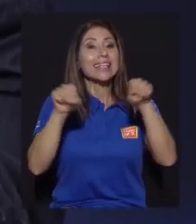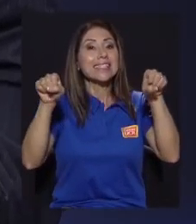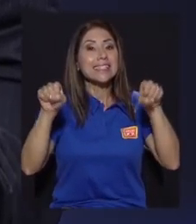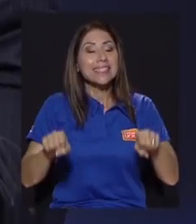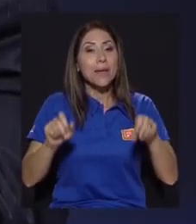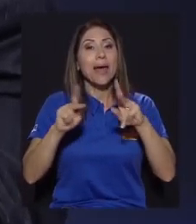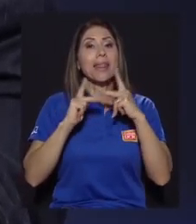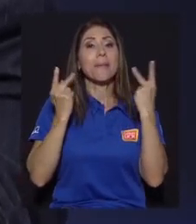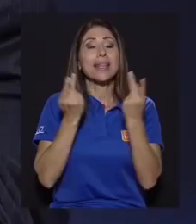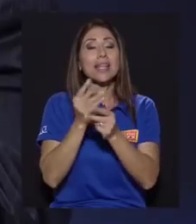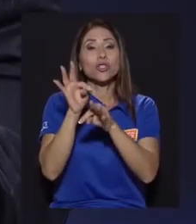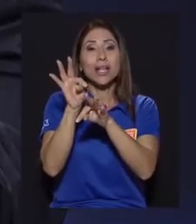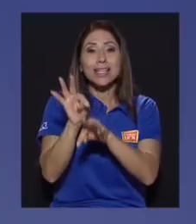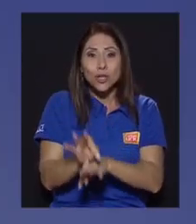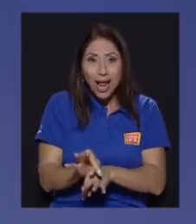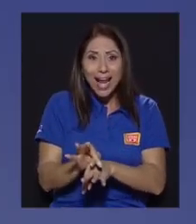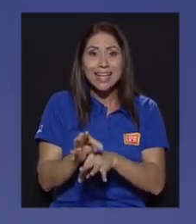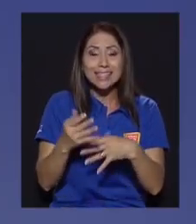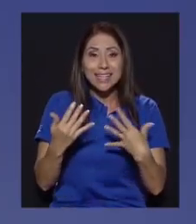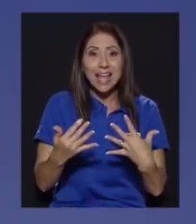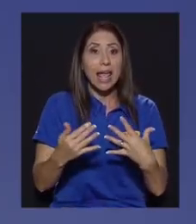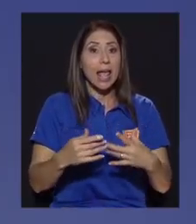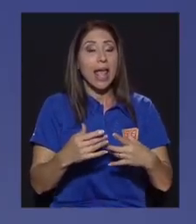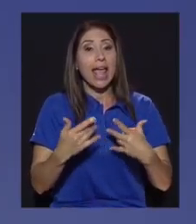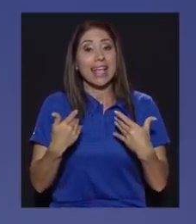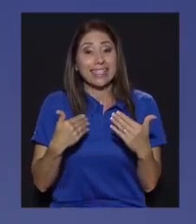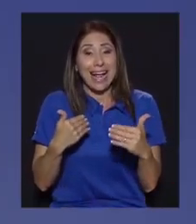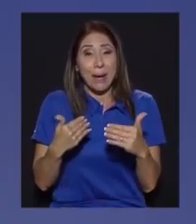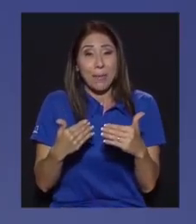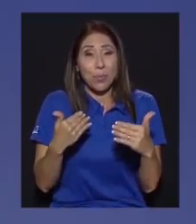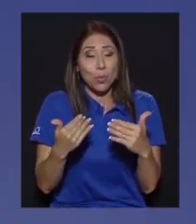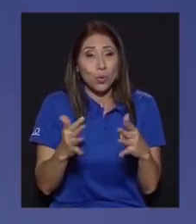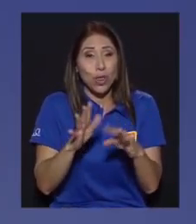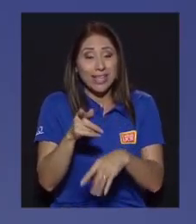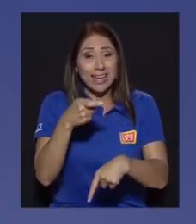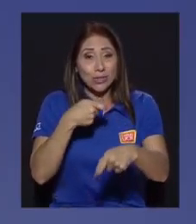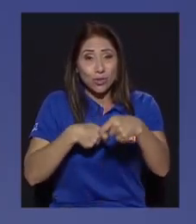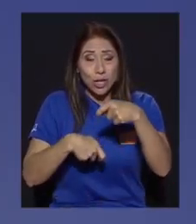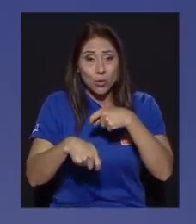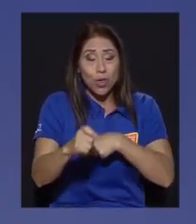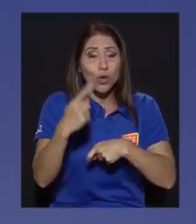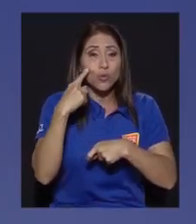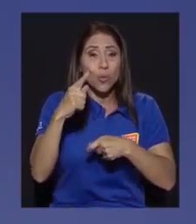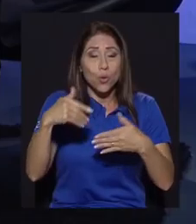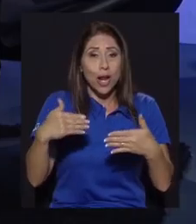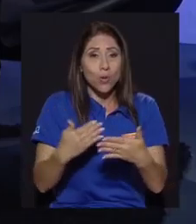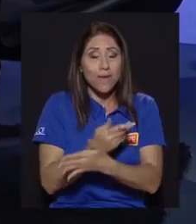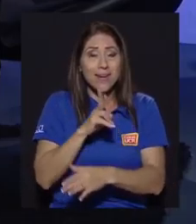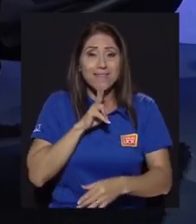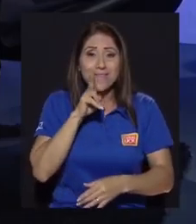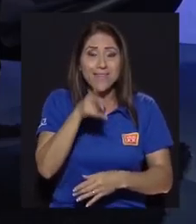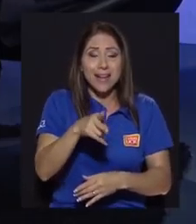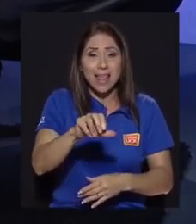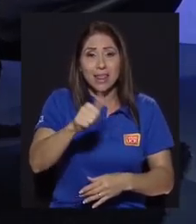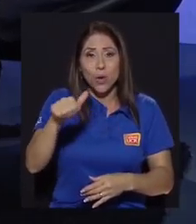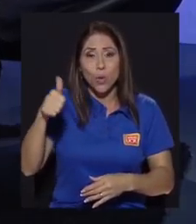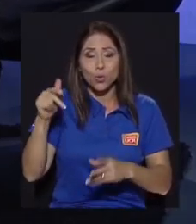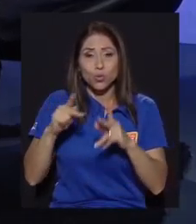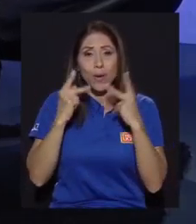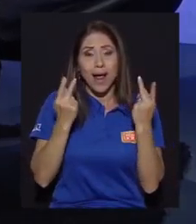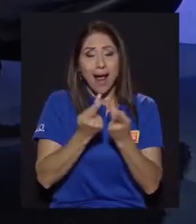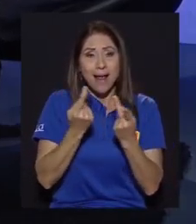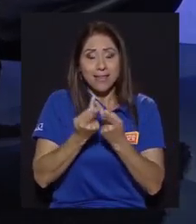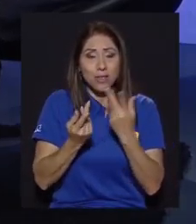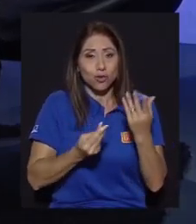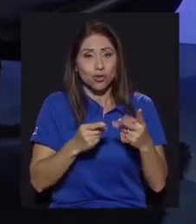de partidos lo que pasa es que a la presidencia no han llegado a punto de ser llegado a nosotros tener una nueva realidad de otros de otros